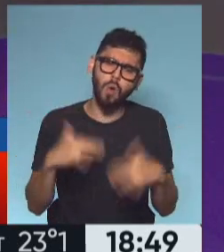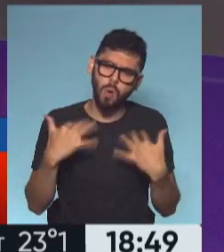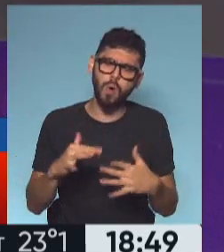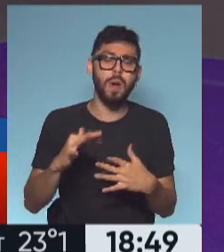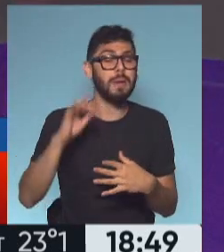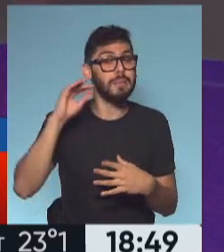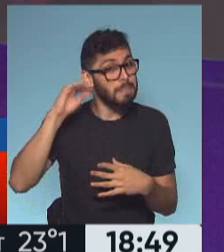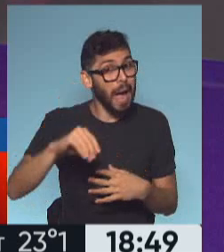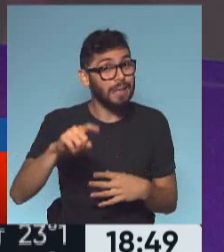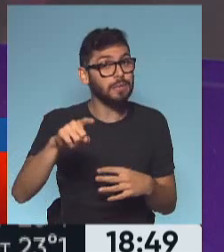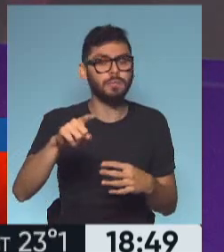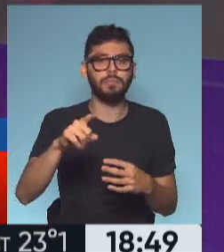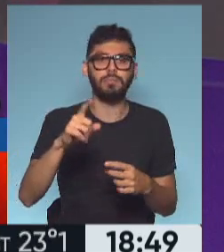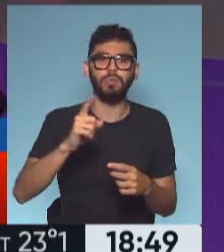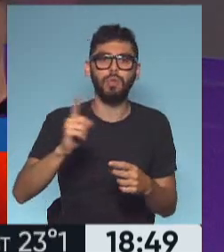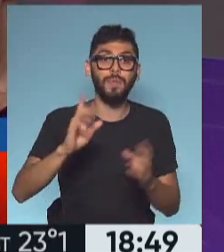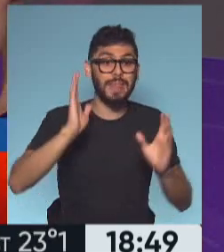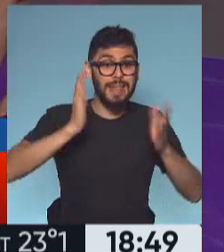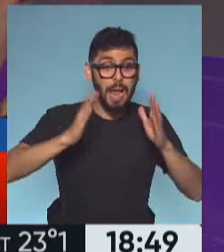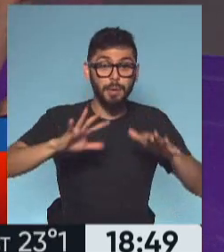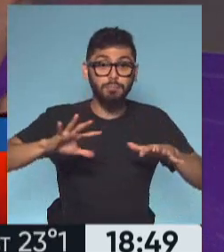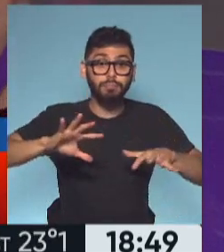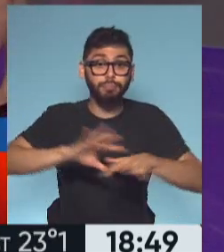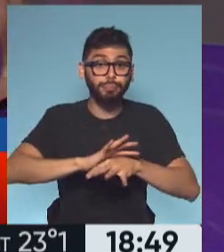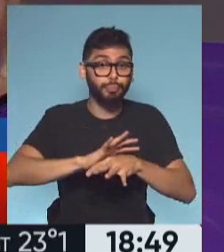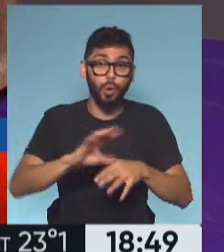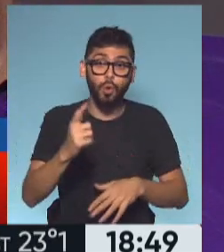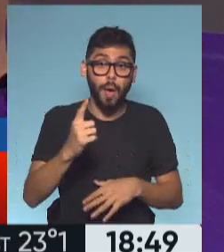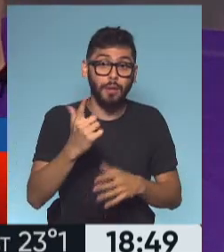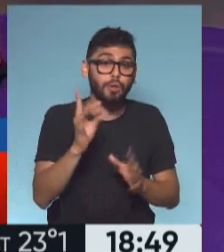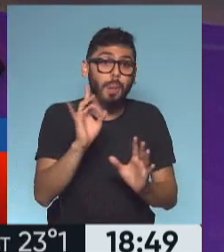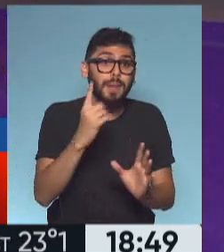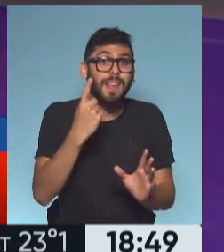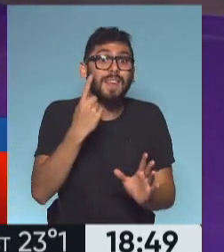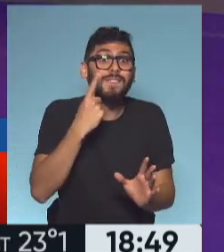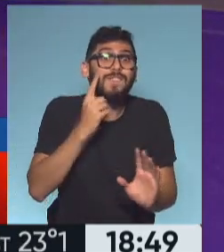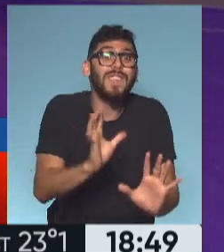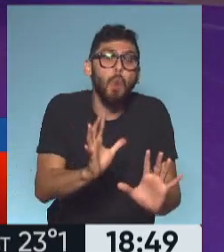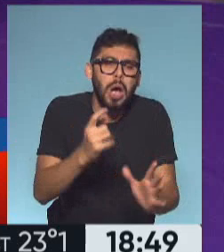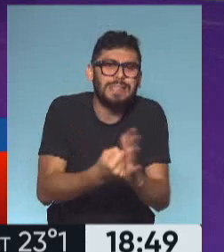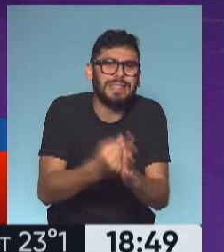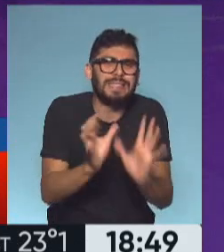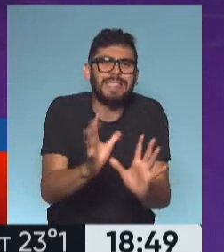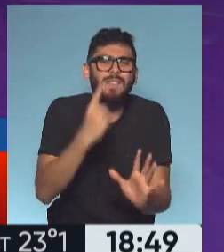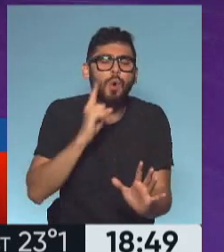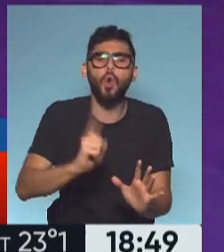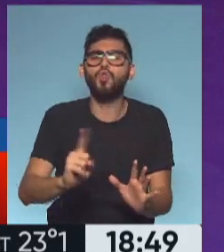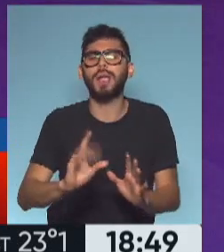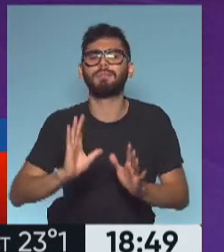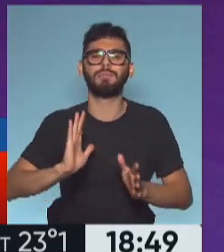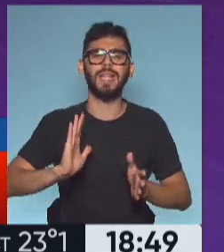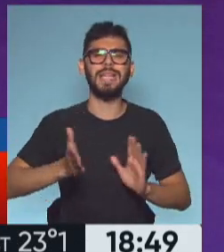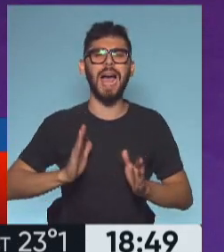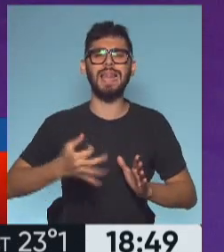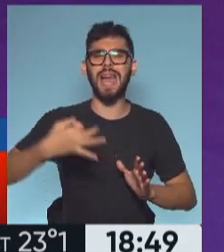estos casos, no hay una terapéutica efectiva más que mantener al paciente vivo. Claro. O sea, no hay que exista un